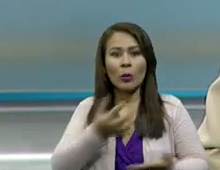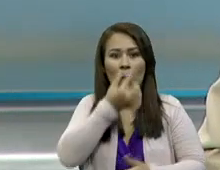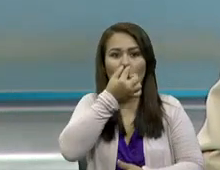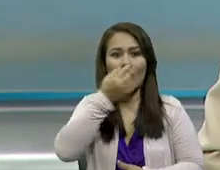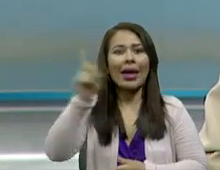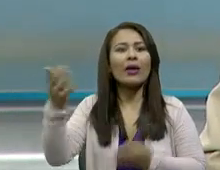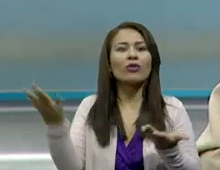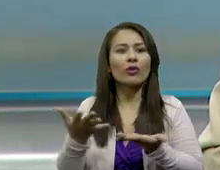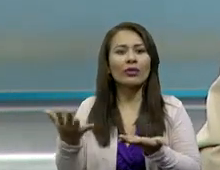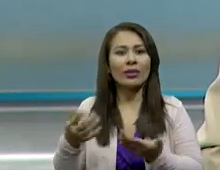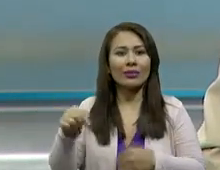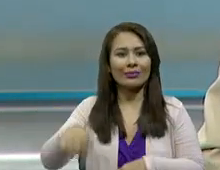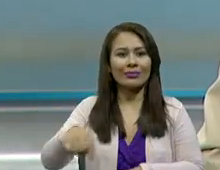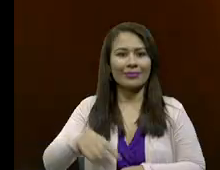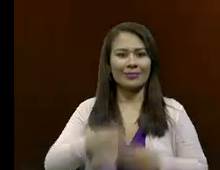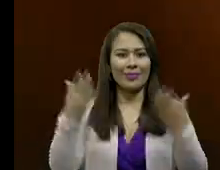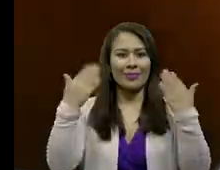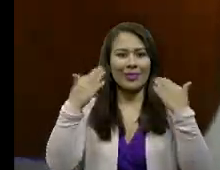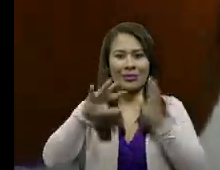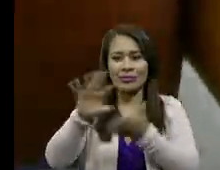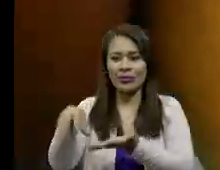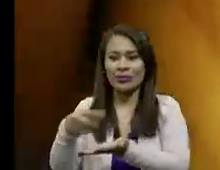cultura.